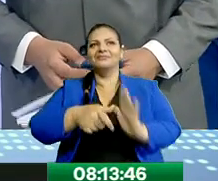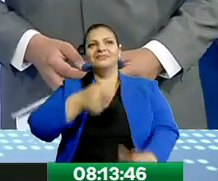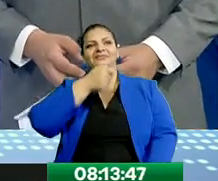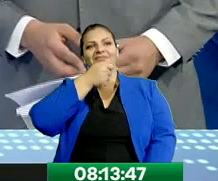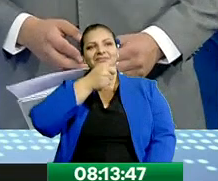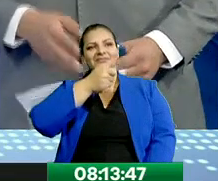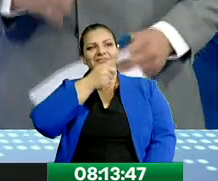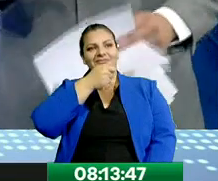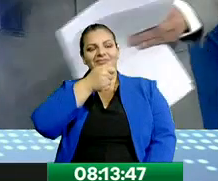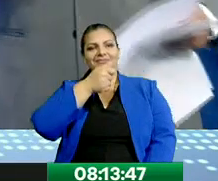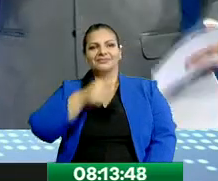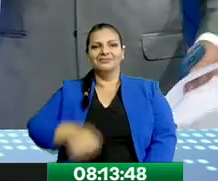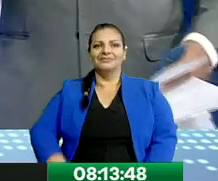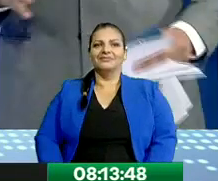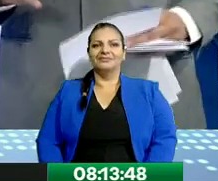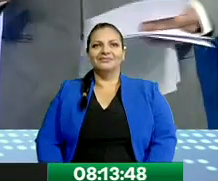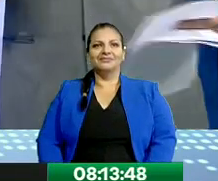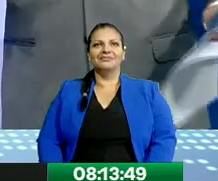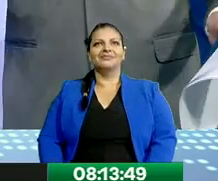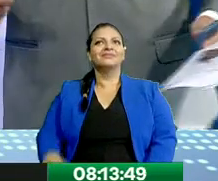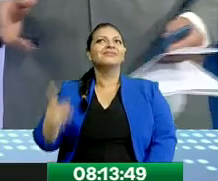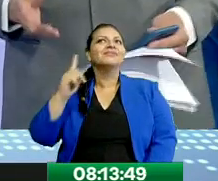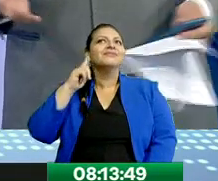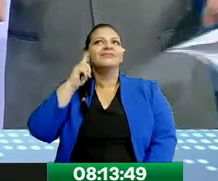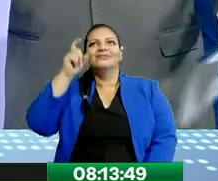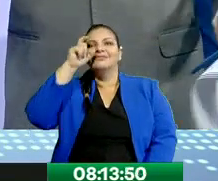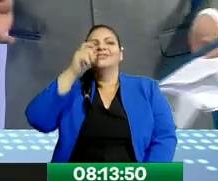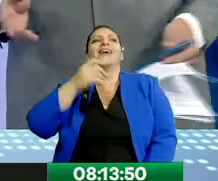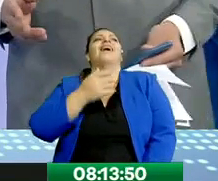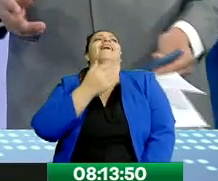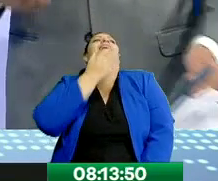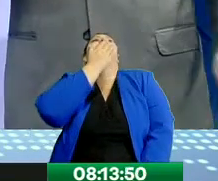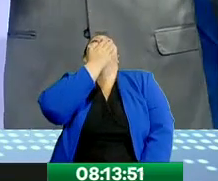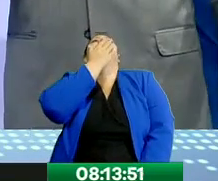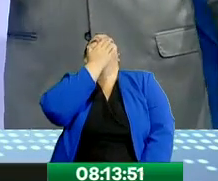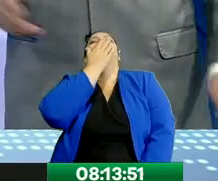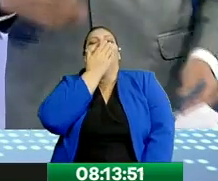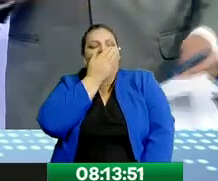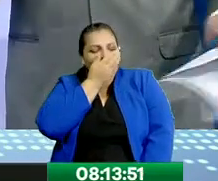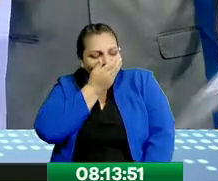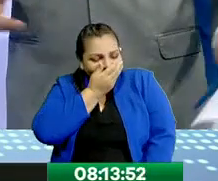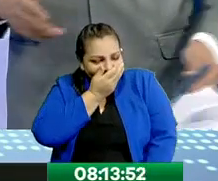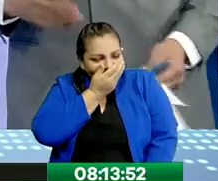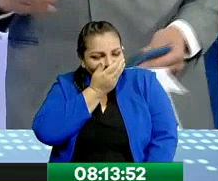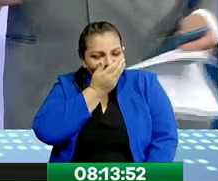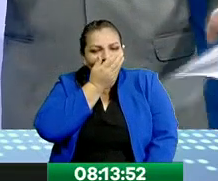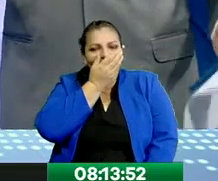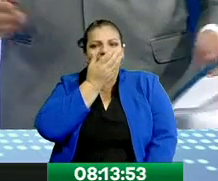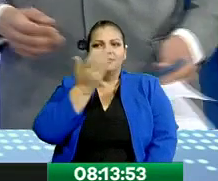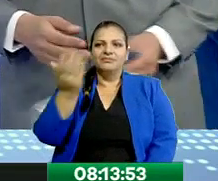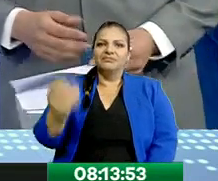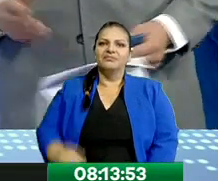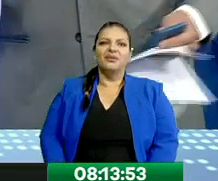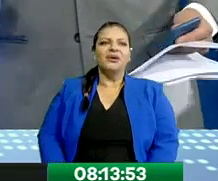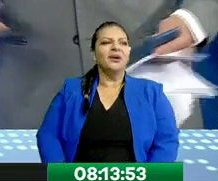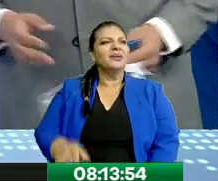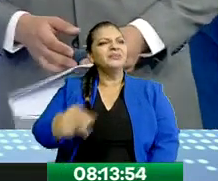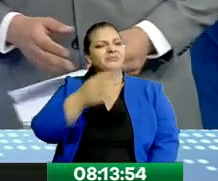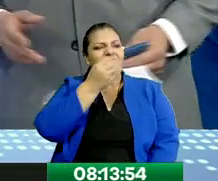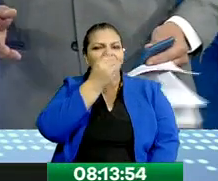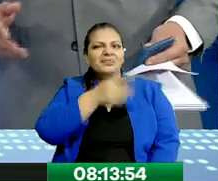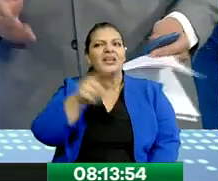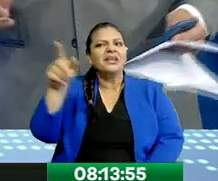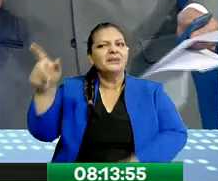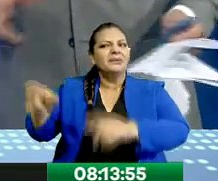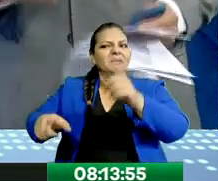José. Acá la gente se pone así, ya usted sabe cómo es, ¿no? Acá en el switcher, Eulalia, Cabeza de Cangrejo, acá